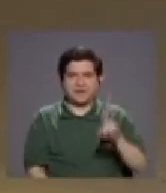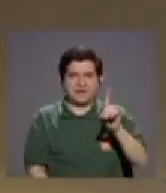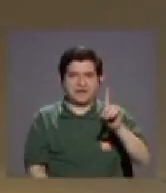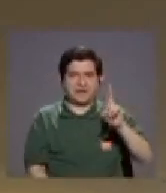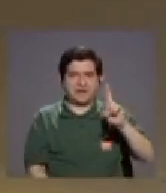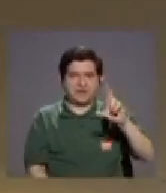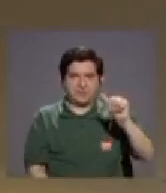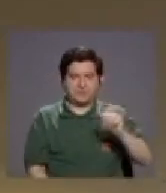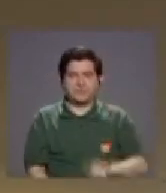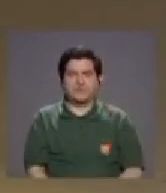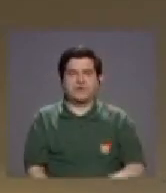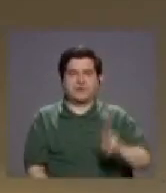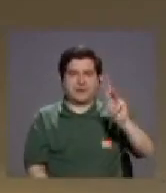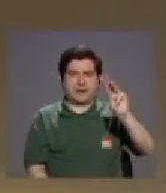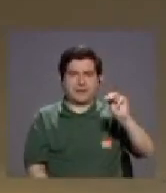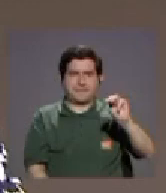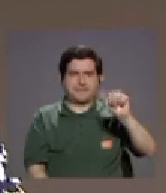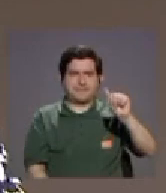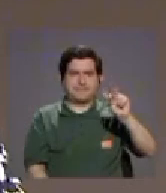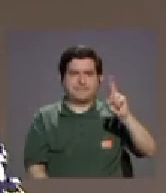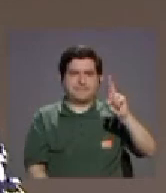doctora Ávila,